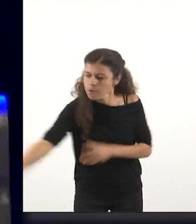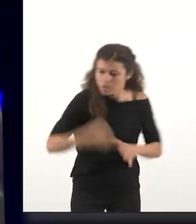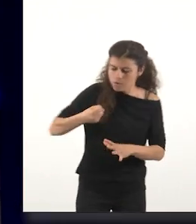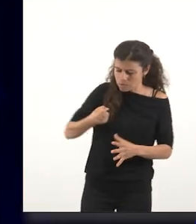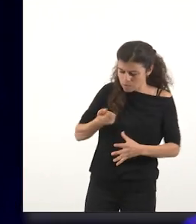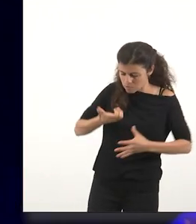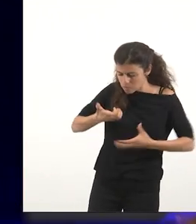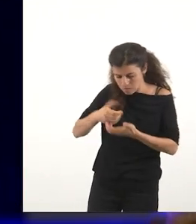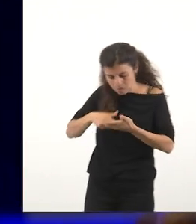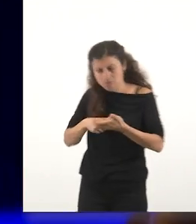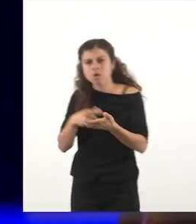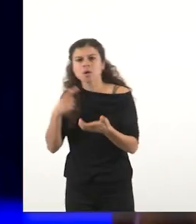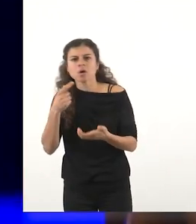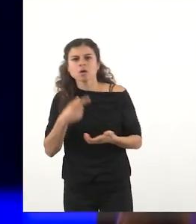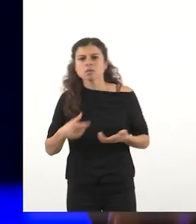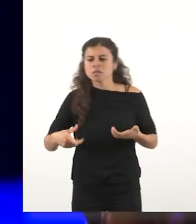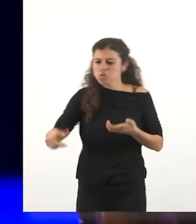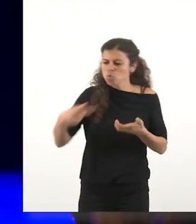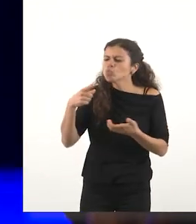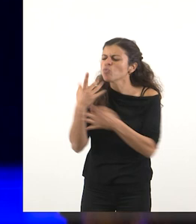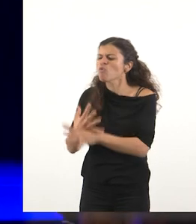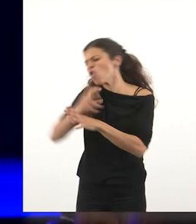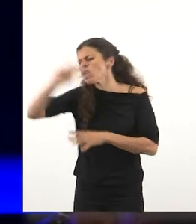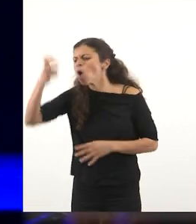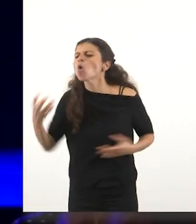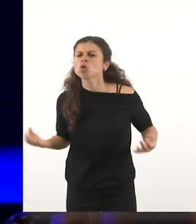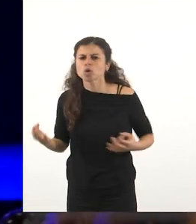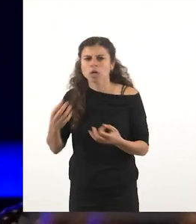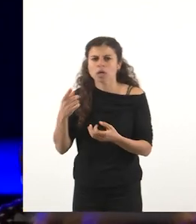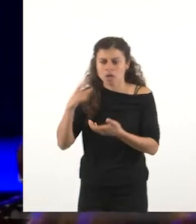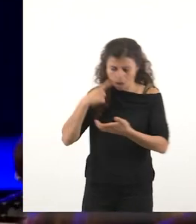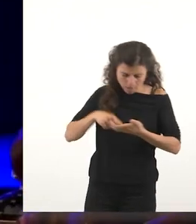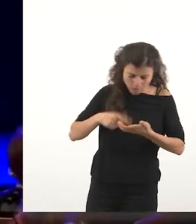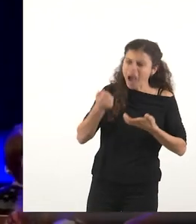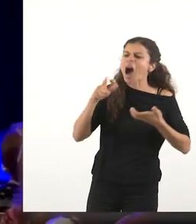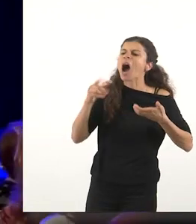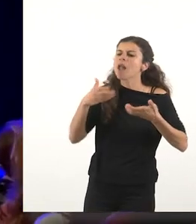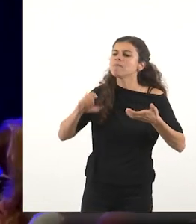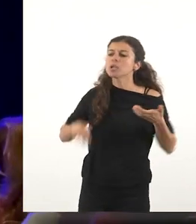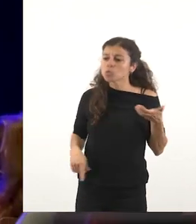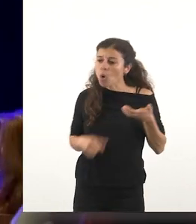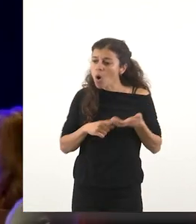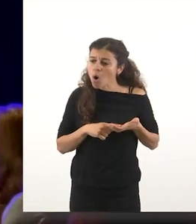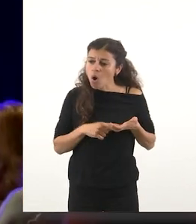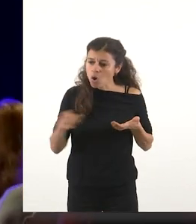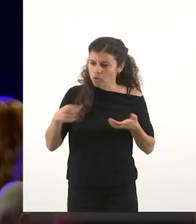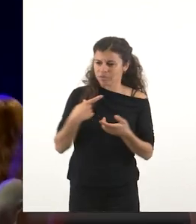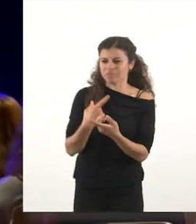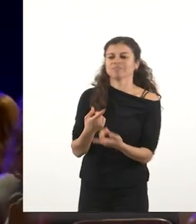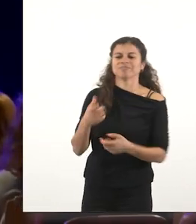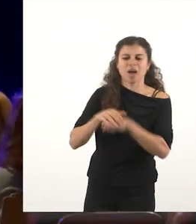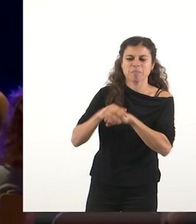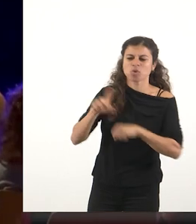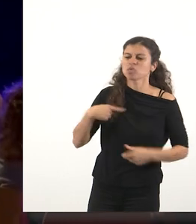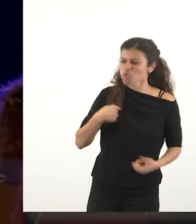tú últimamente ni te acuerdas que te cuento y me pongo las cosas, te folla otro que llamaba perdida Alberto, no es tu colega. Yo soy gilipollas y me chupo el dedo. ¡Soy gilipollas y me chupo el